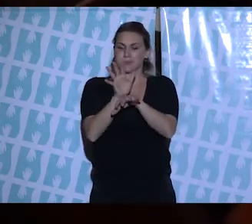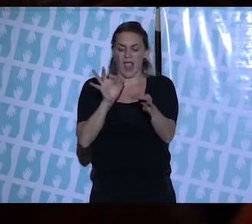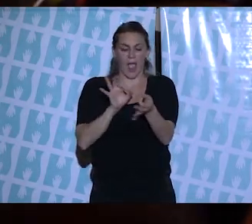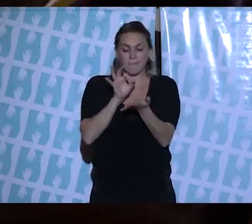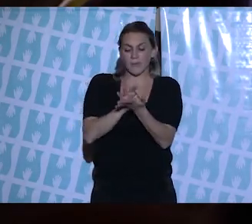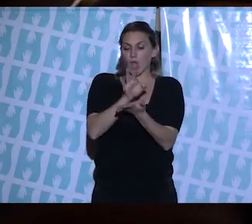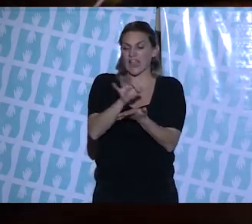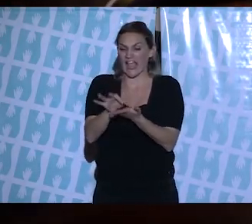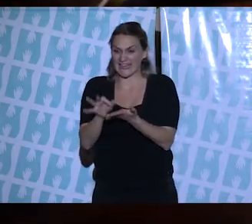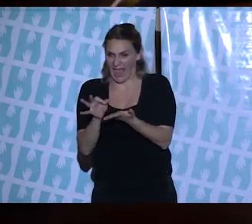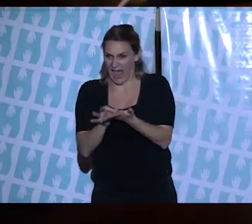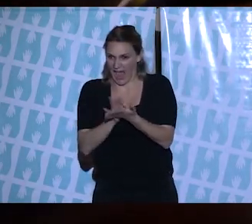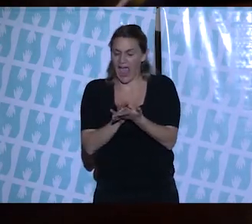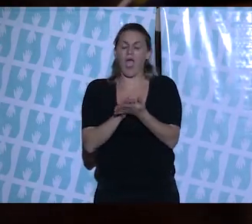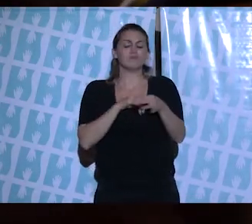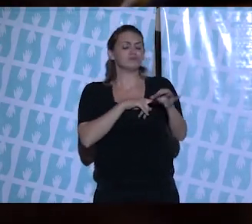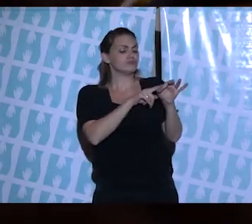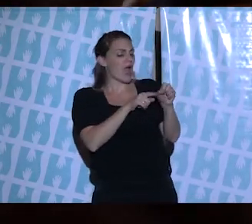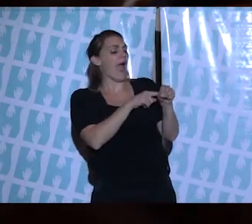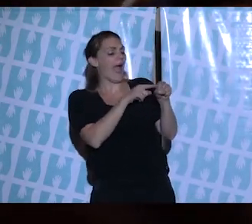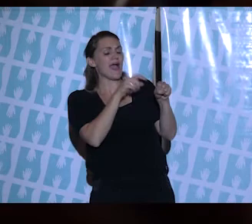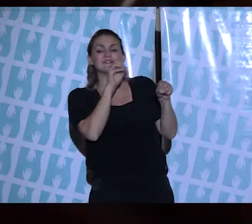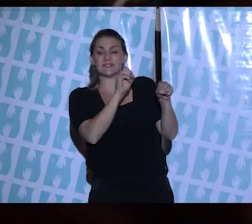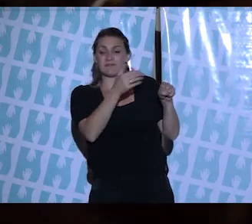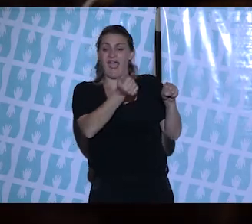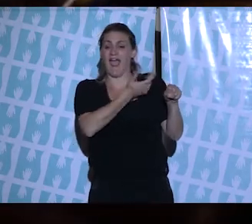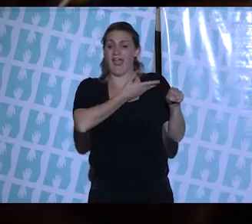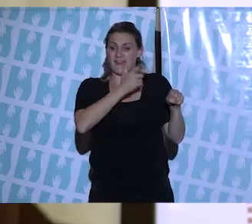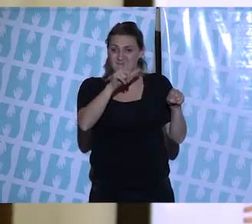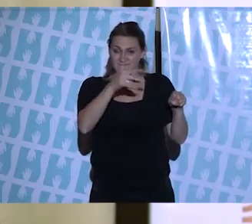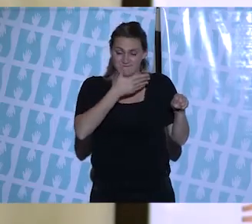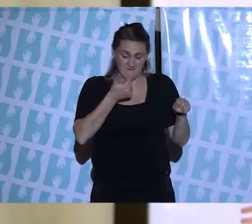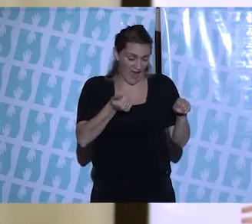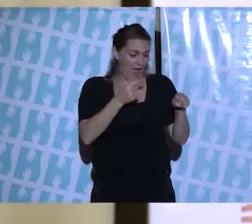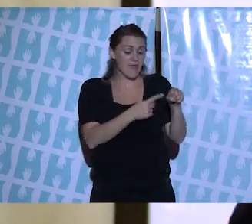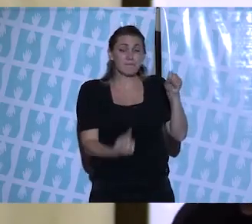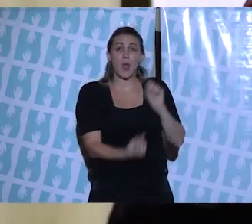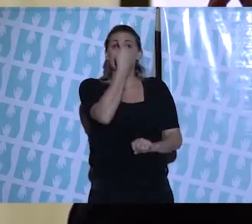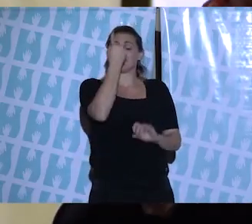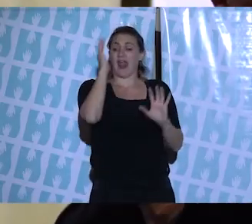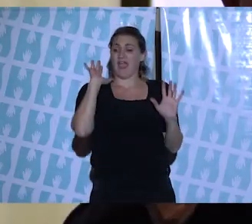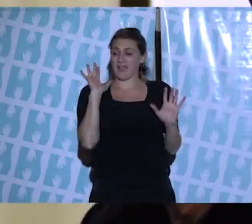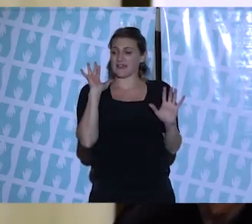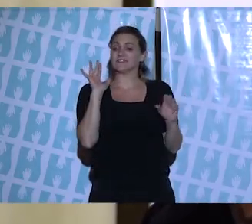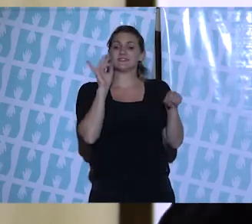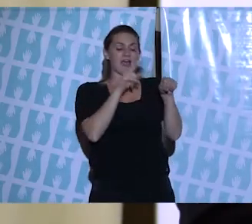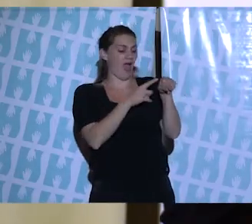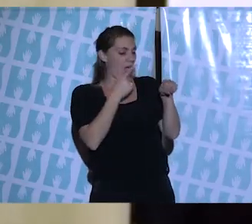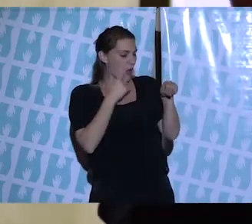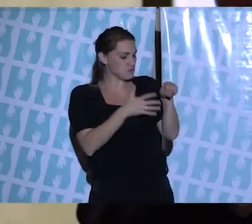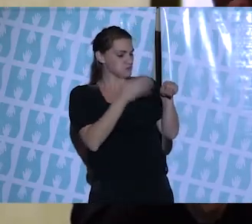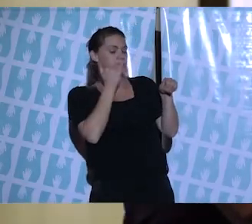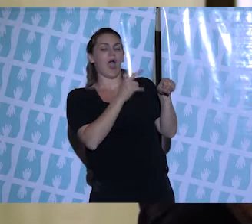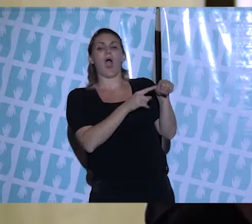alfa-sinucleína. Y entonces establece por primera vez una idea de cómo